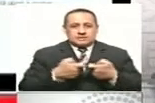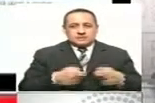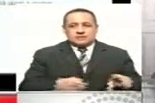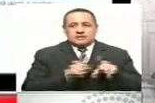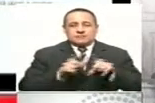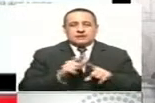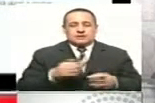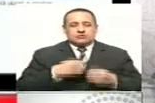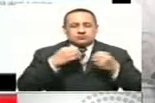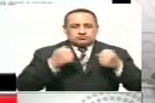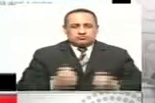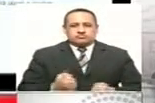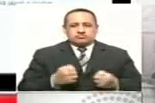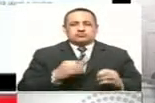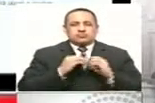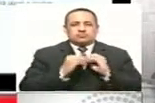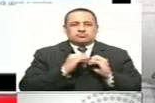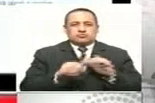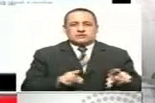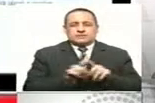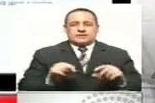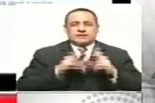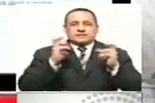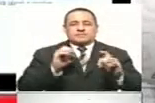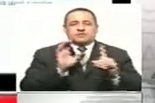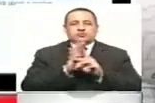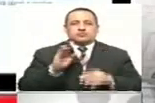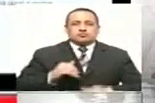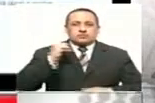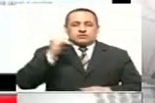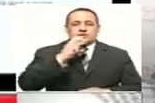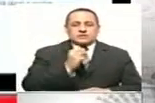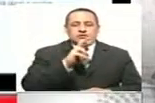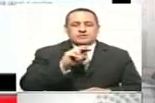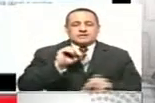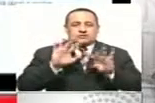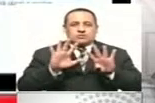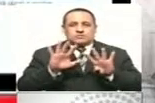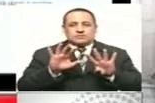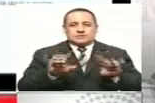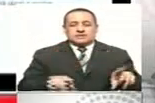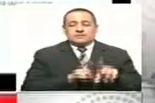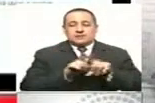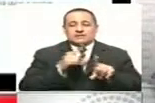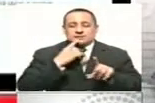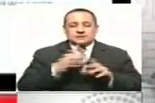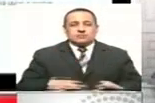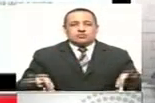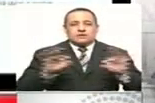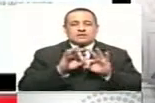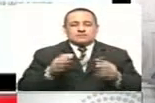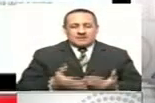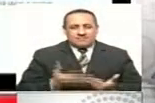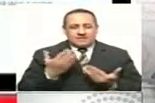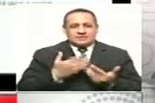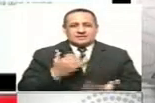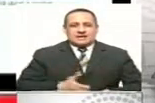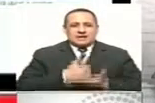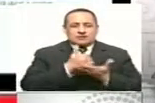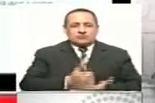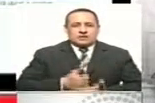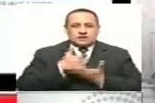plataforma implementada, digamos, también en el marco del decreto supremo 029, y es muy importante para facilitar y usar